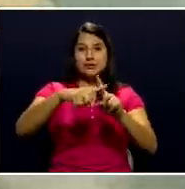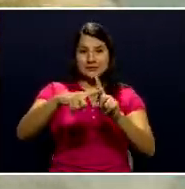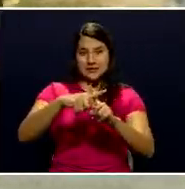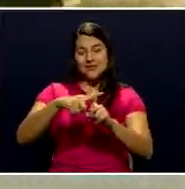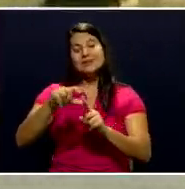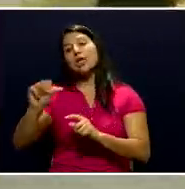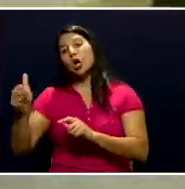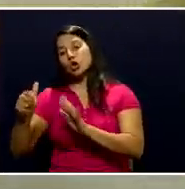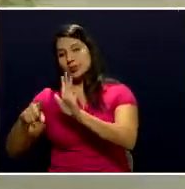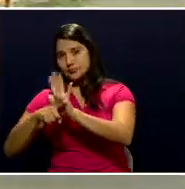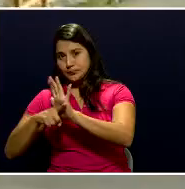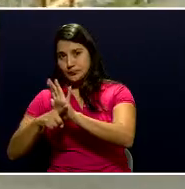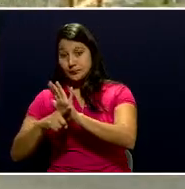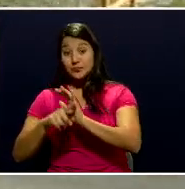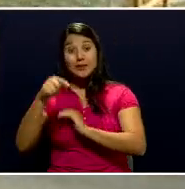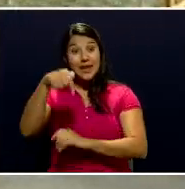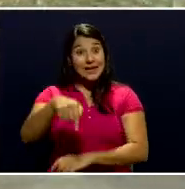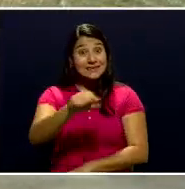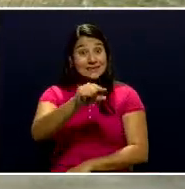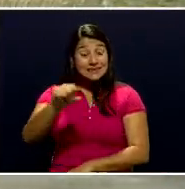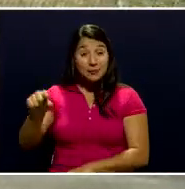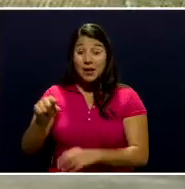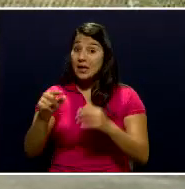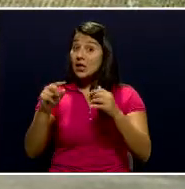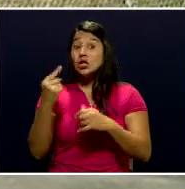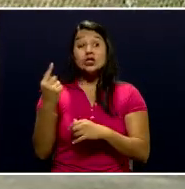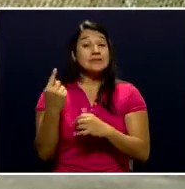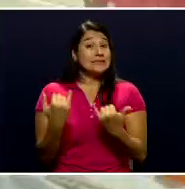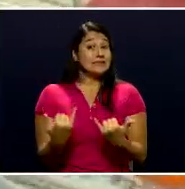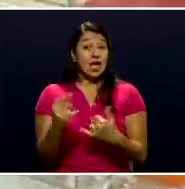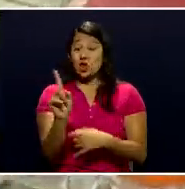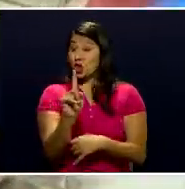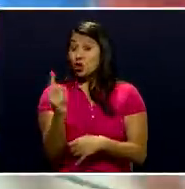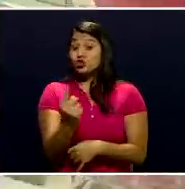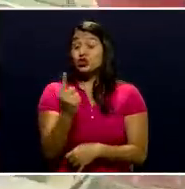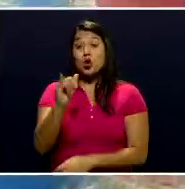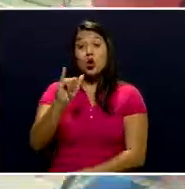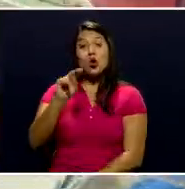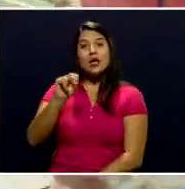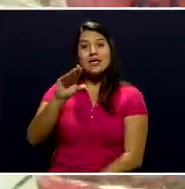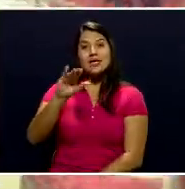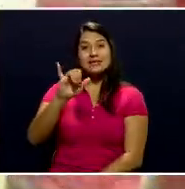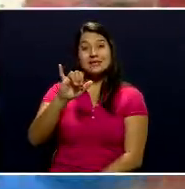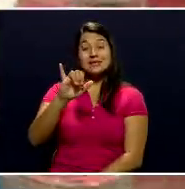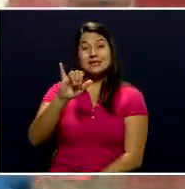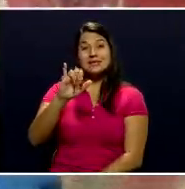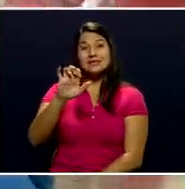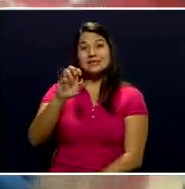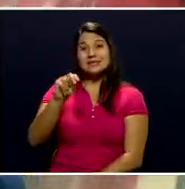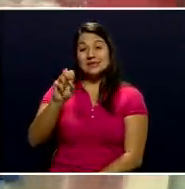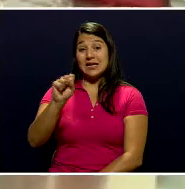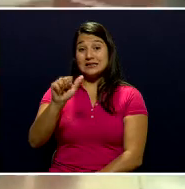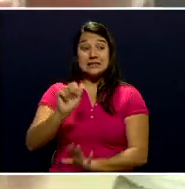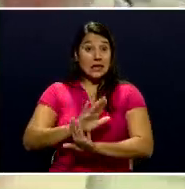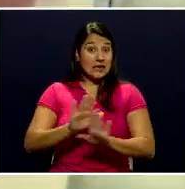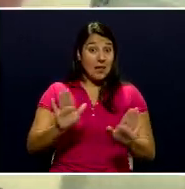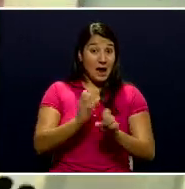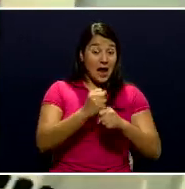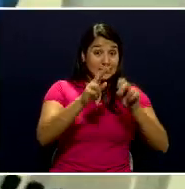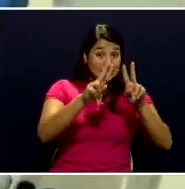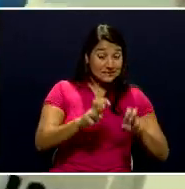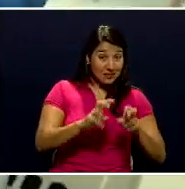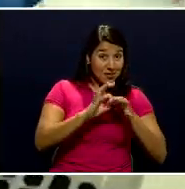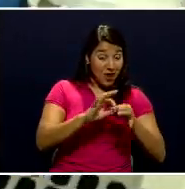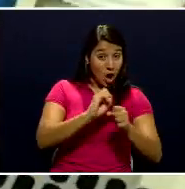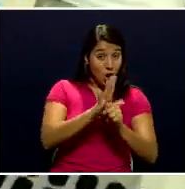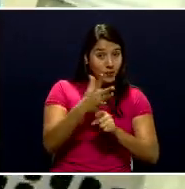A partir de esta semana ya no solamente será el Instituto Costarricense de Investigación y Enseñanza en Nutrición y Salud, INCIENSA, la entidad